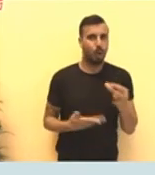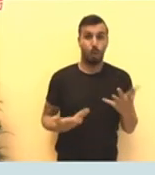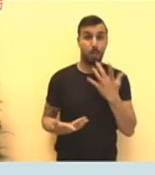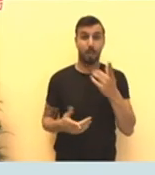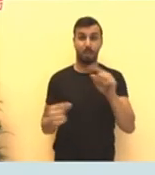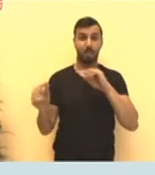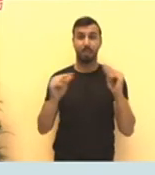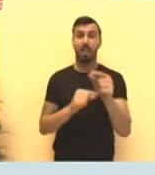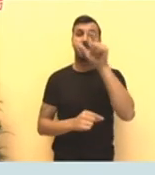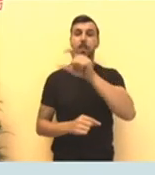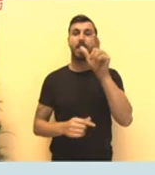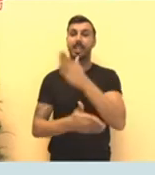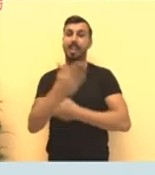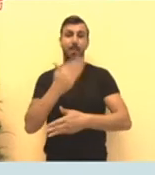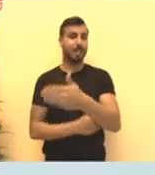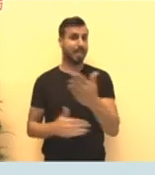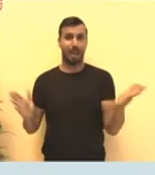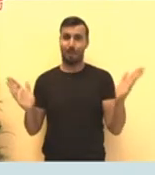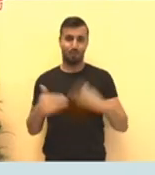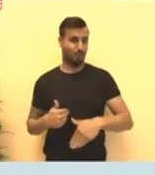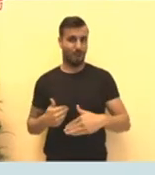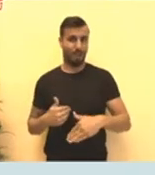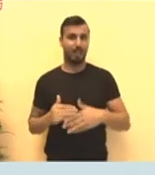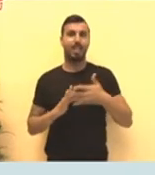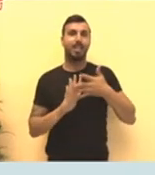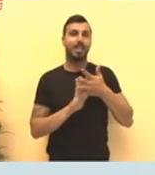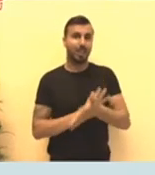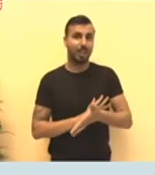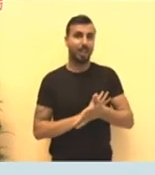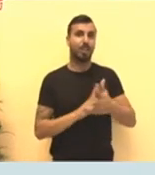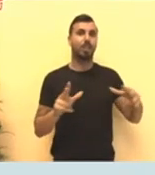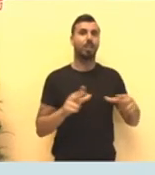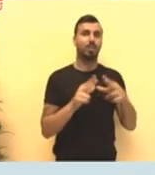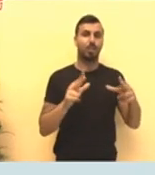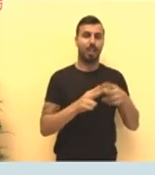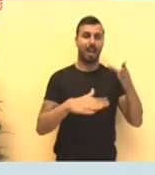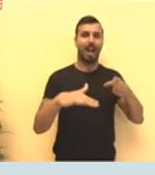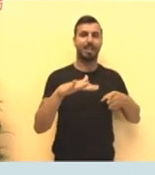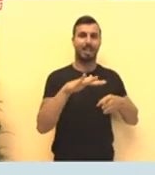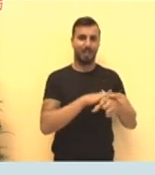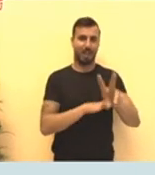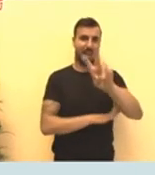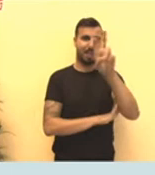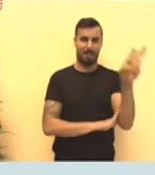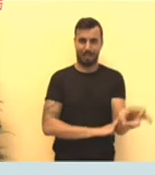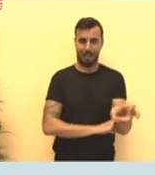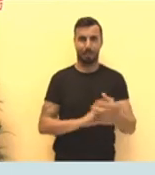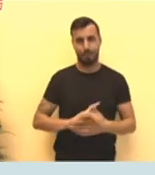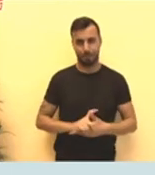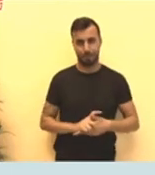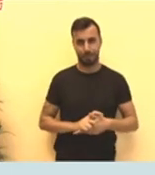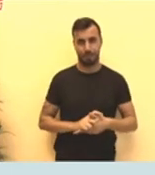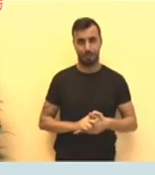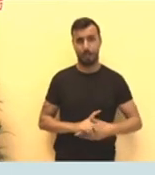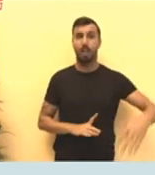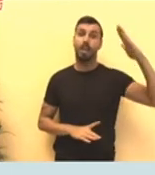gente discapacitada, sino sociedades inaccesibles a la diversidad. Los principios de la filosofía de